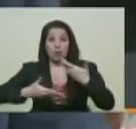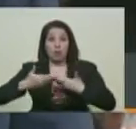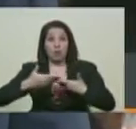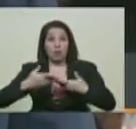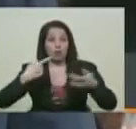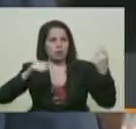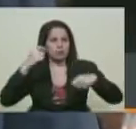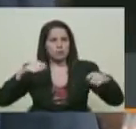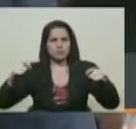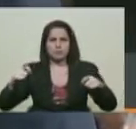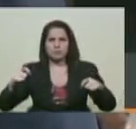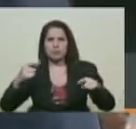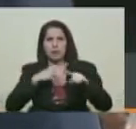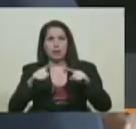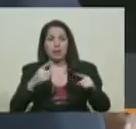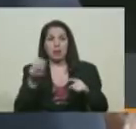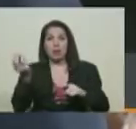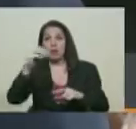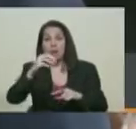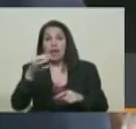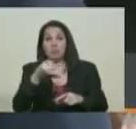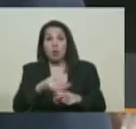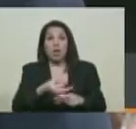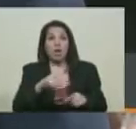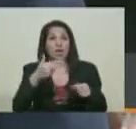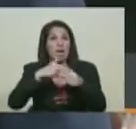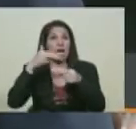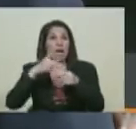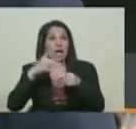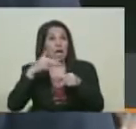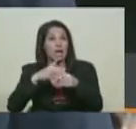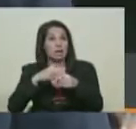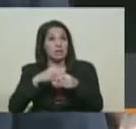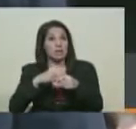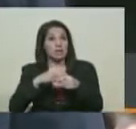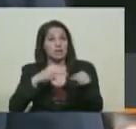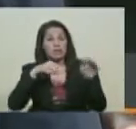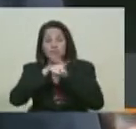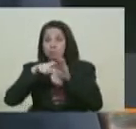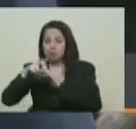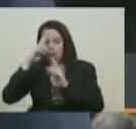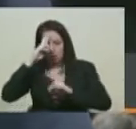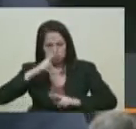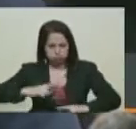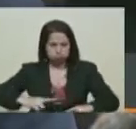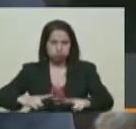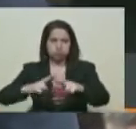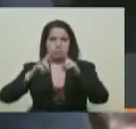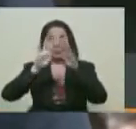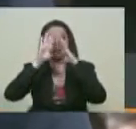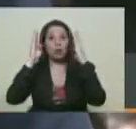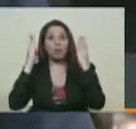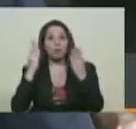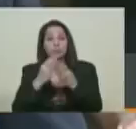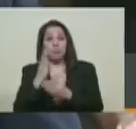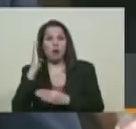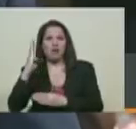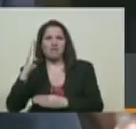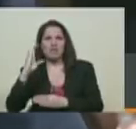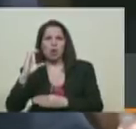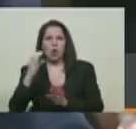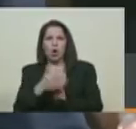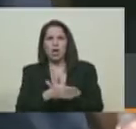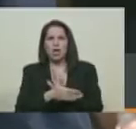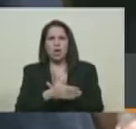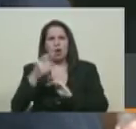a formar parte de la canasta de monedas, de criptomonedas ya reconocidas en el mundo como el Bitcoin,